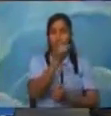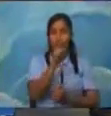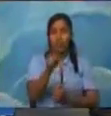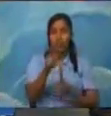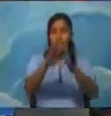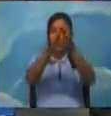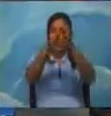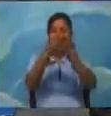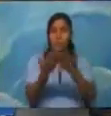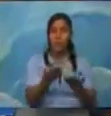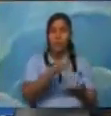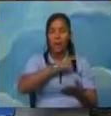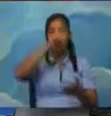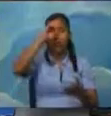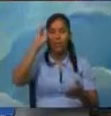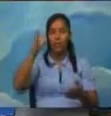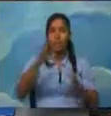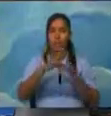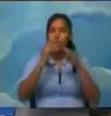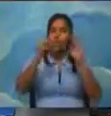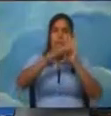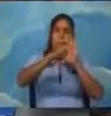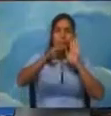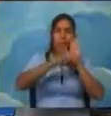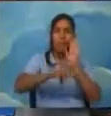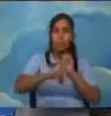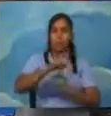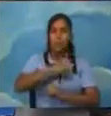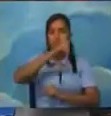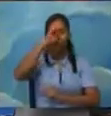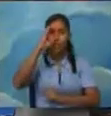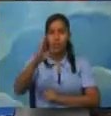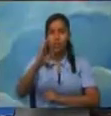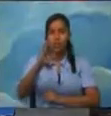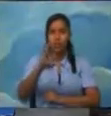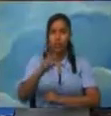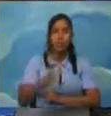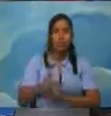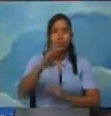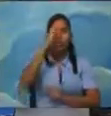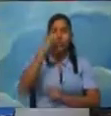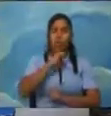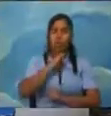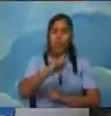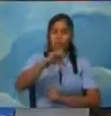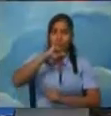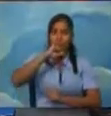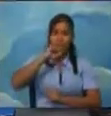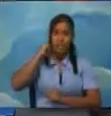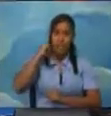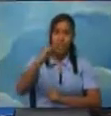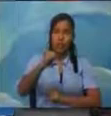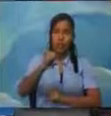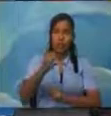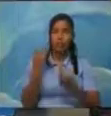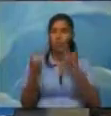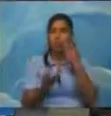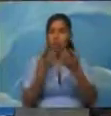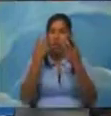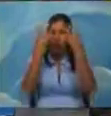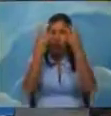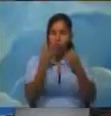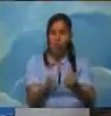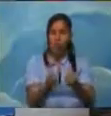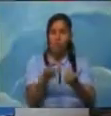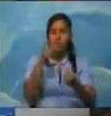de Dios, los mandamientos de Dios. Dios es celoso, fuego consumidor